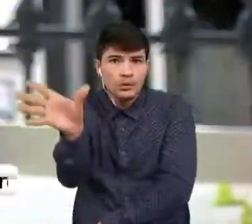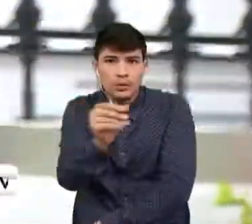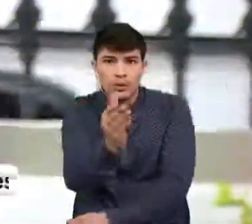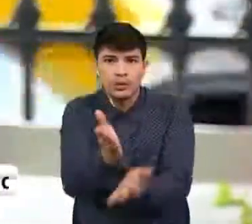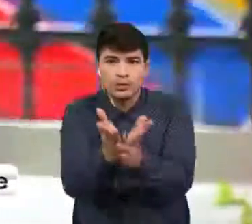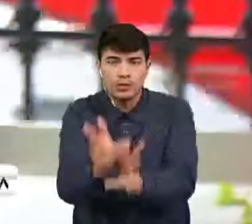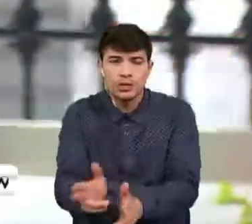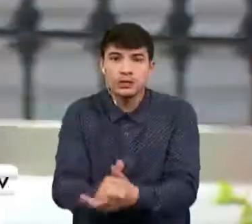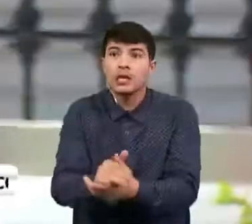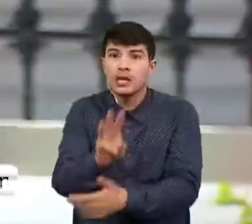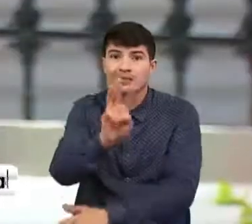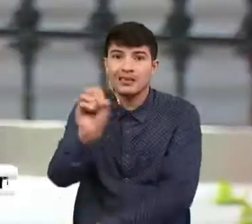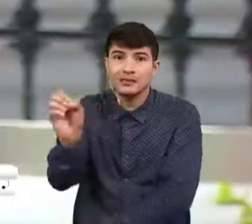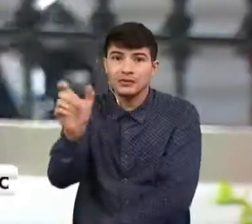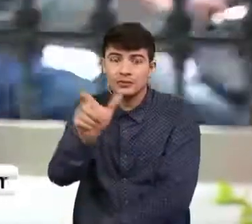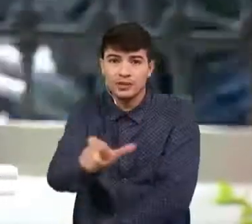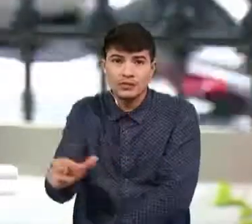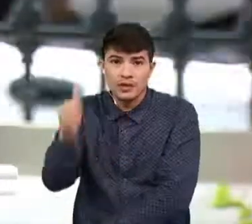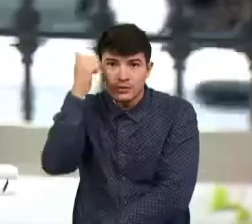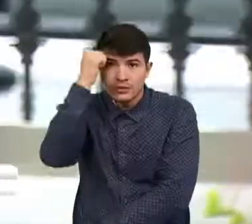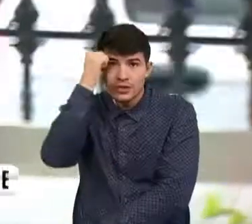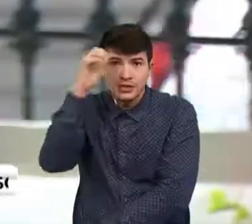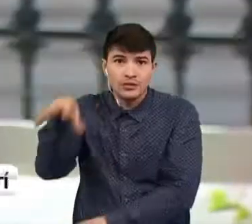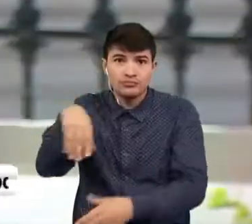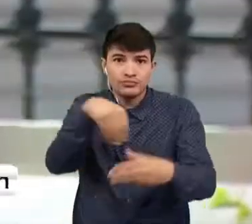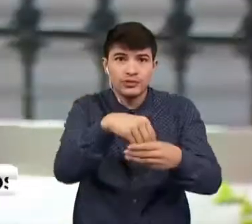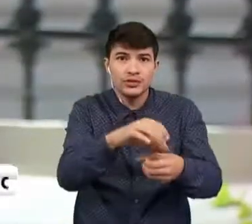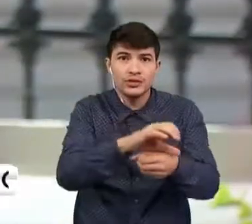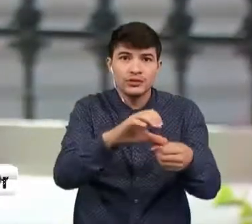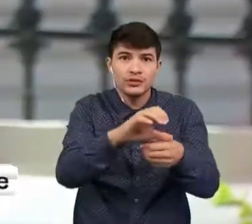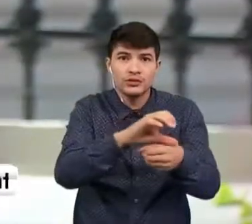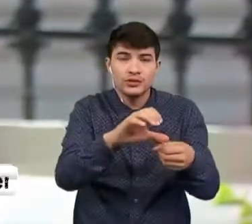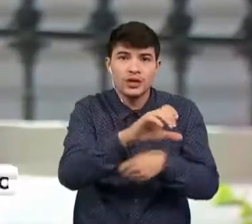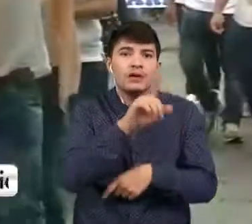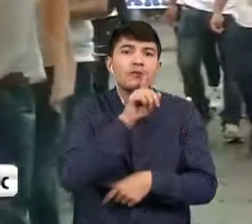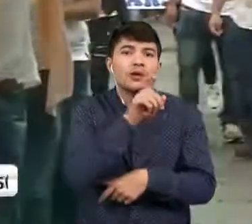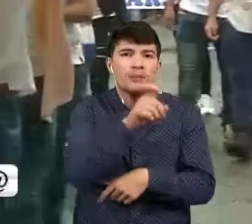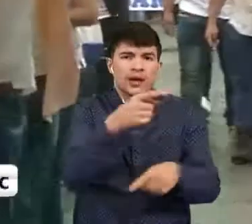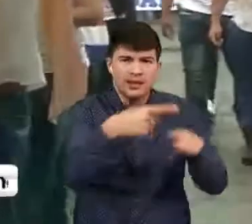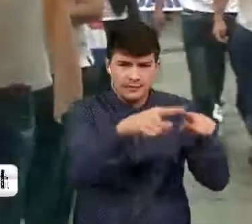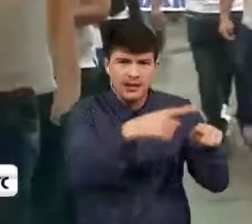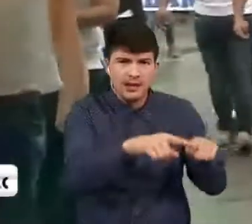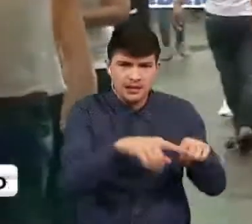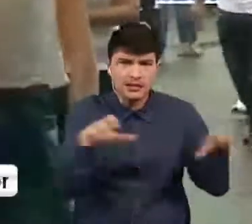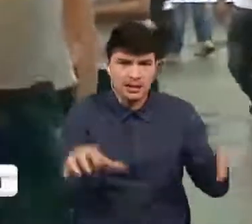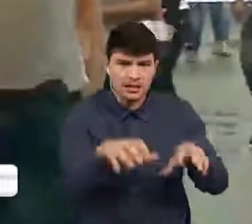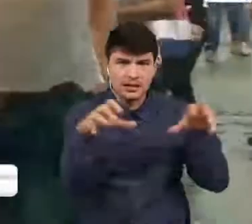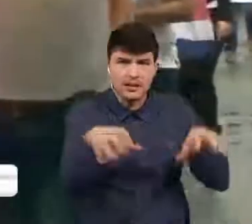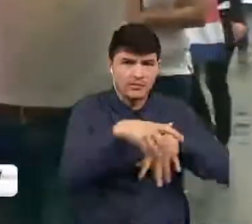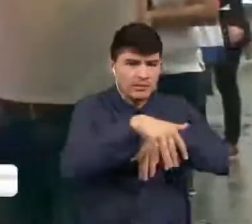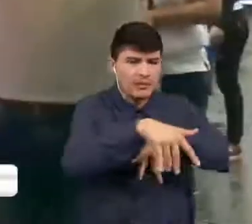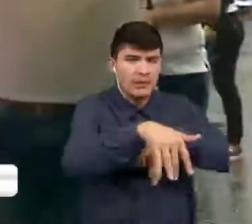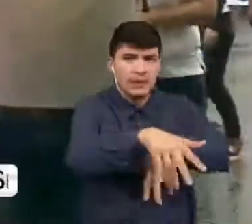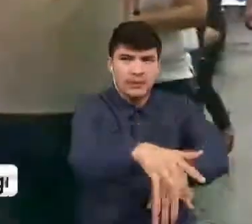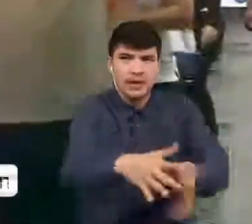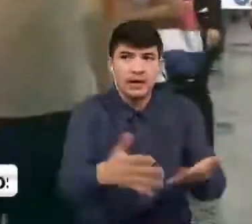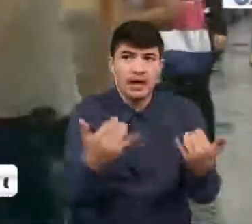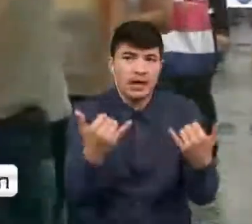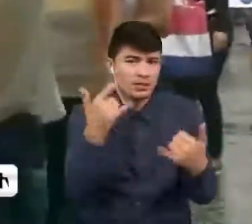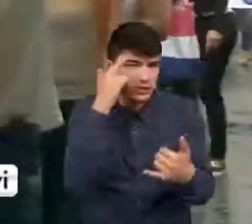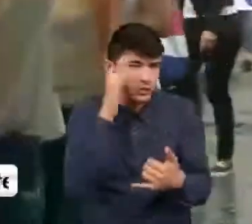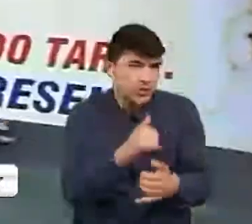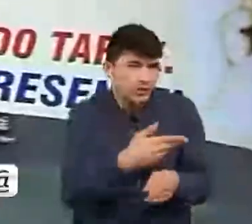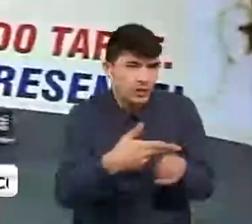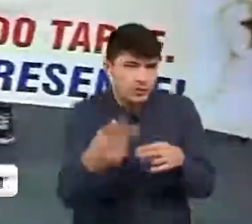norte de santander se encuentran en estos momentos en la capital de santander realizando diferentes movilizaciones se cree que para el día viernes